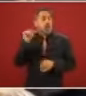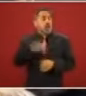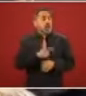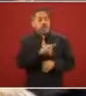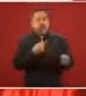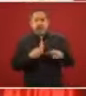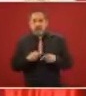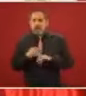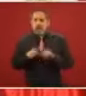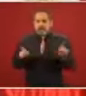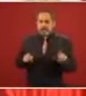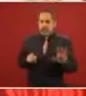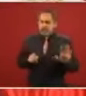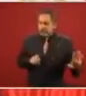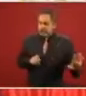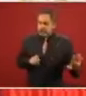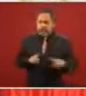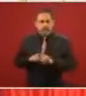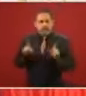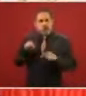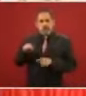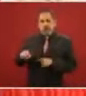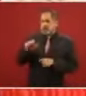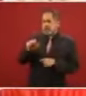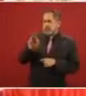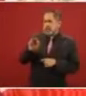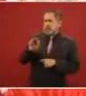la fiscalía. Pero